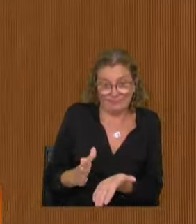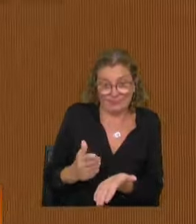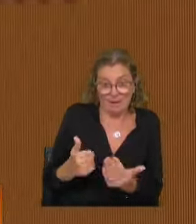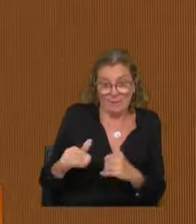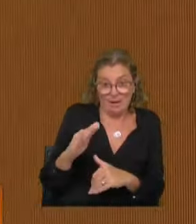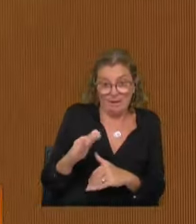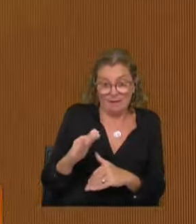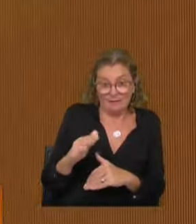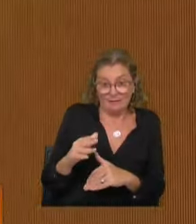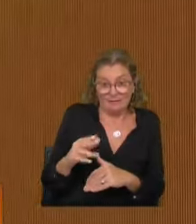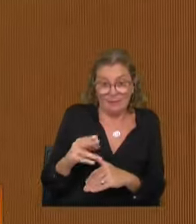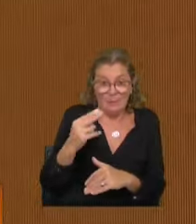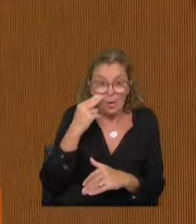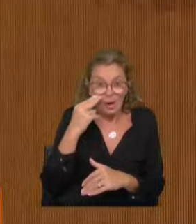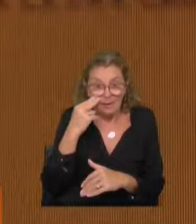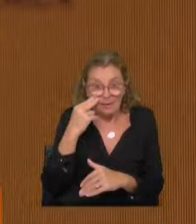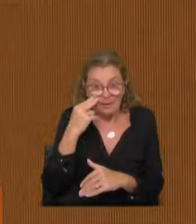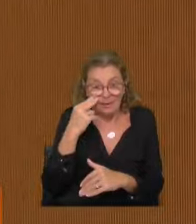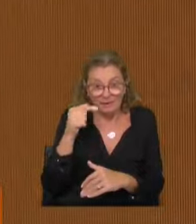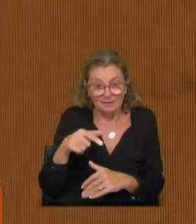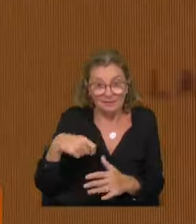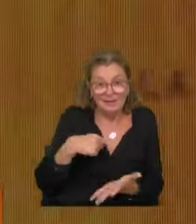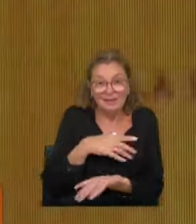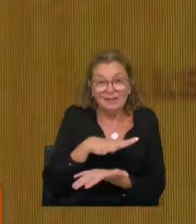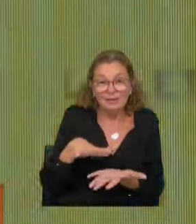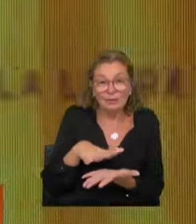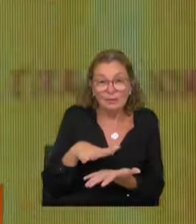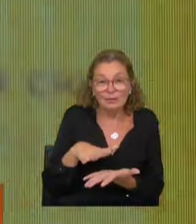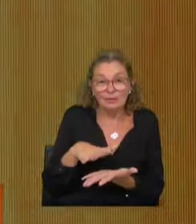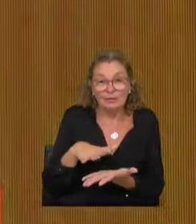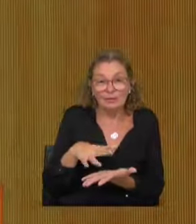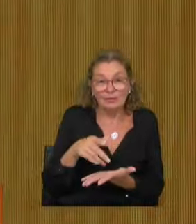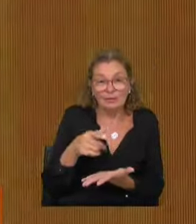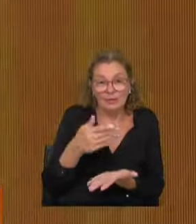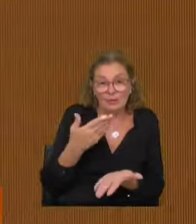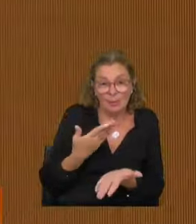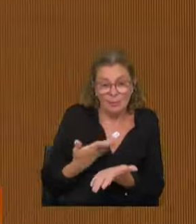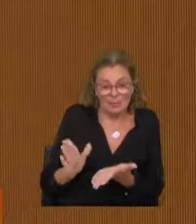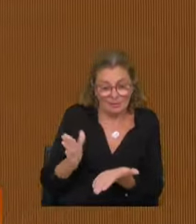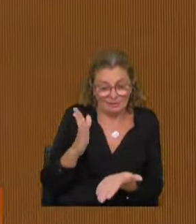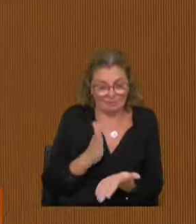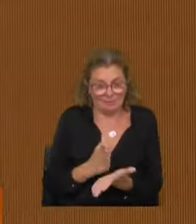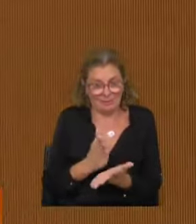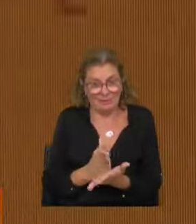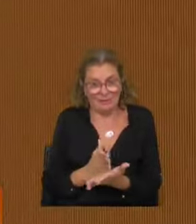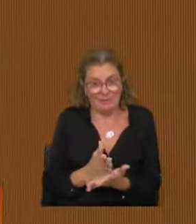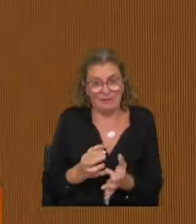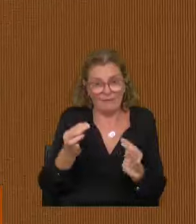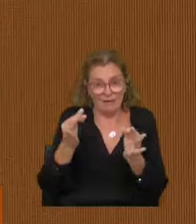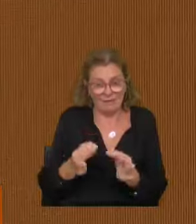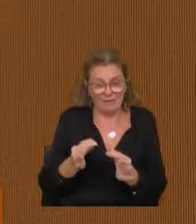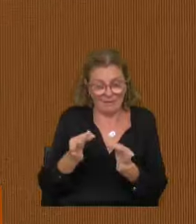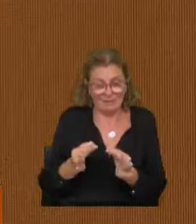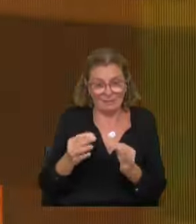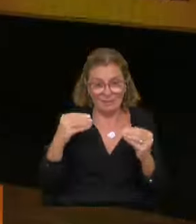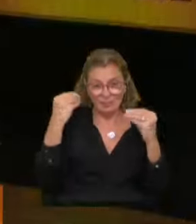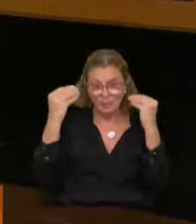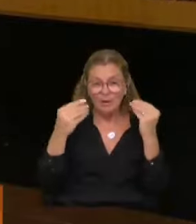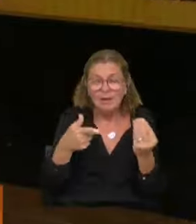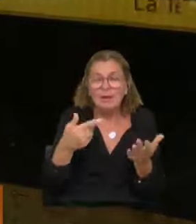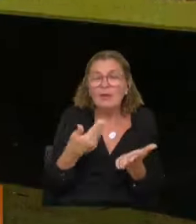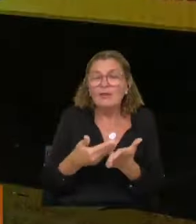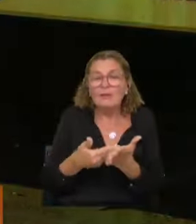judicialización eh esta situación de patologizar la vulneración de derechos es realmente preocupante Pero qué es lo que falta